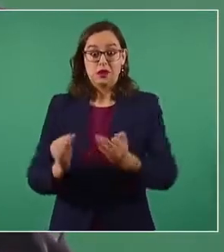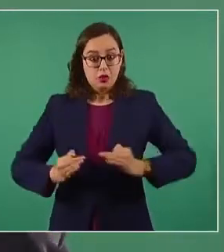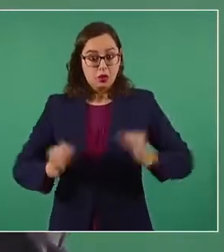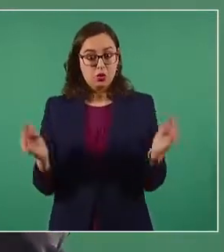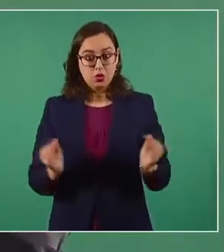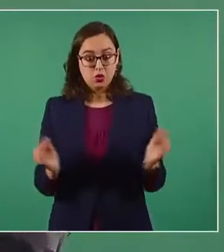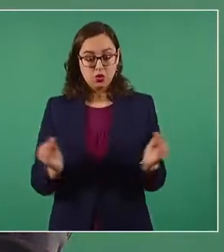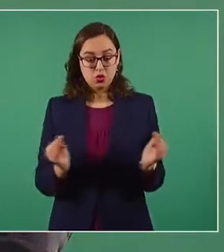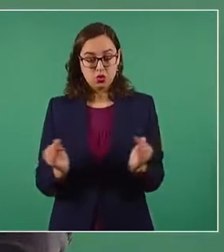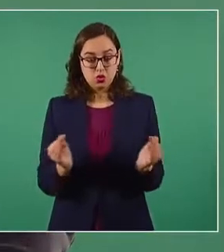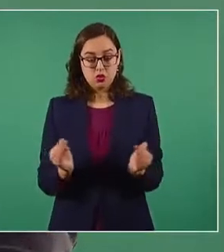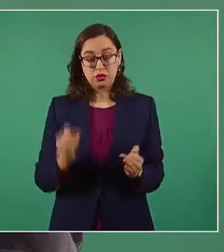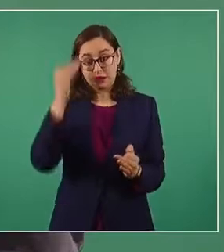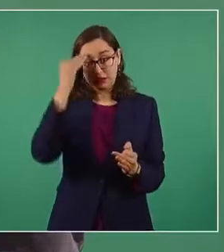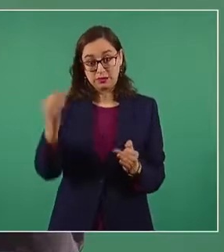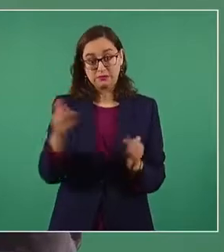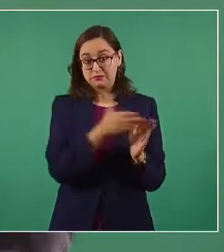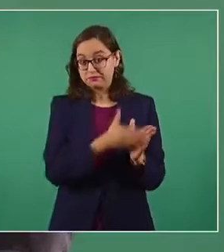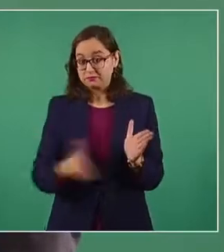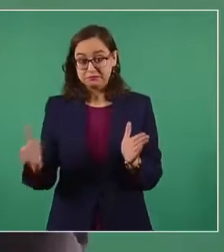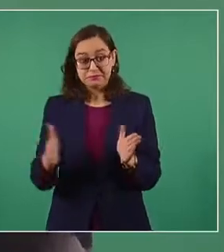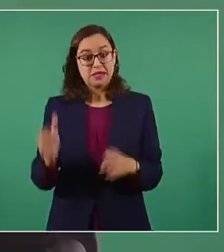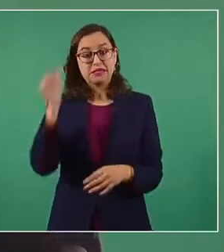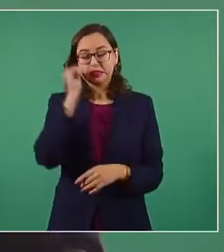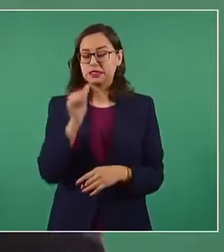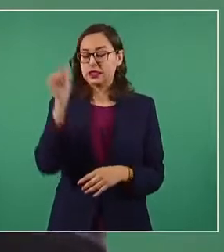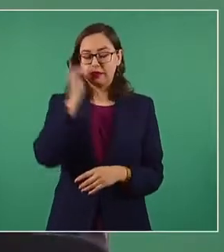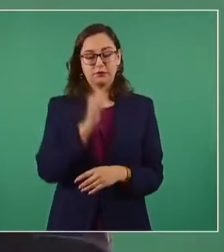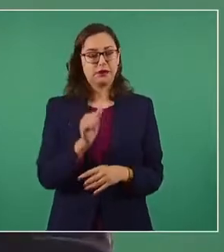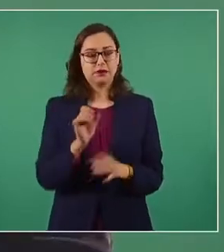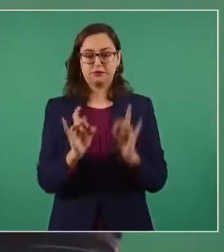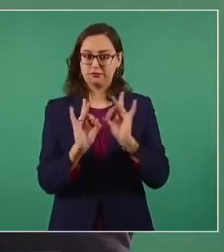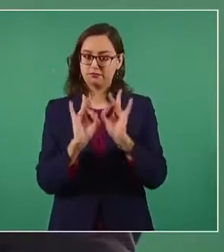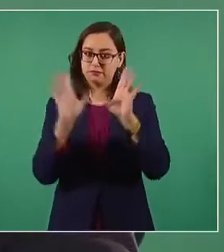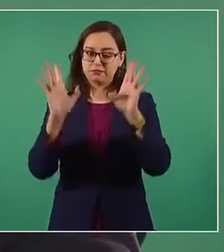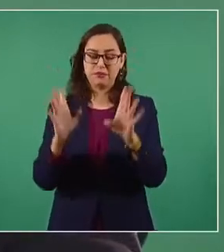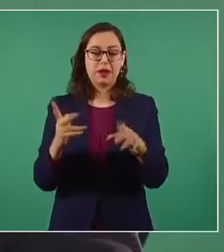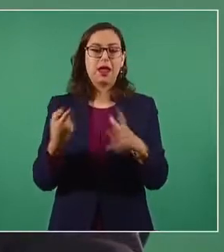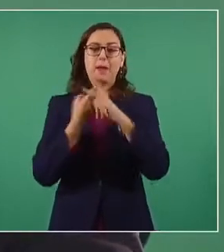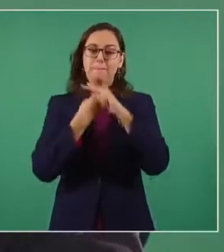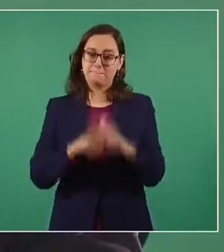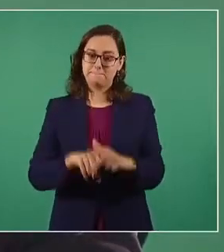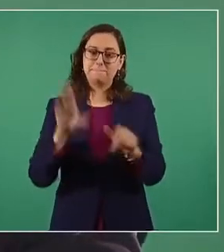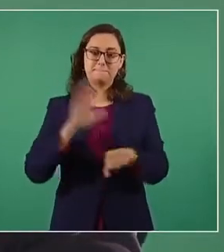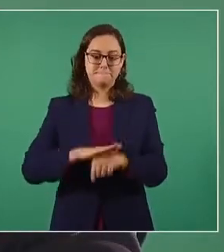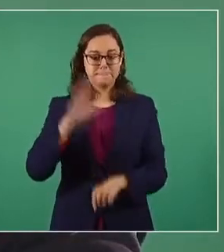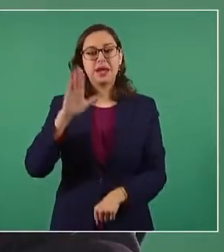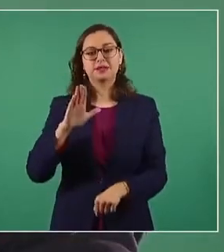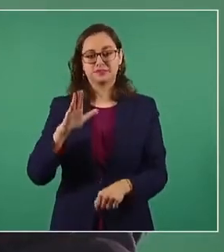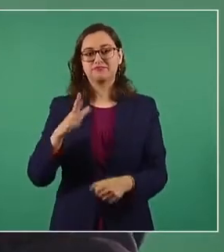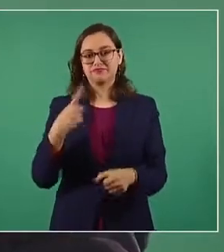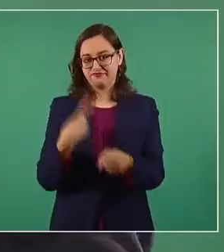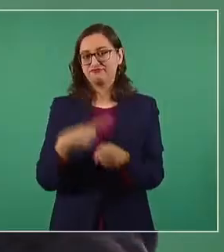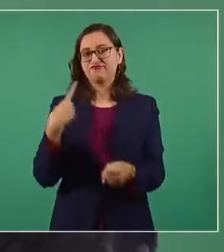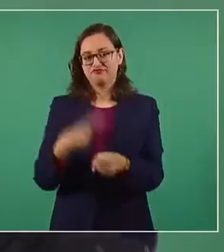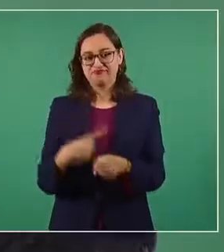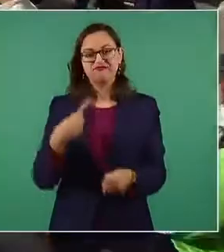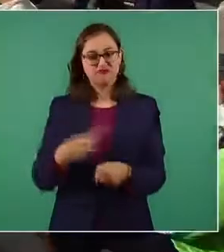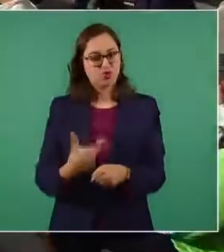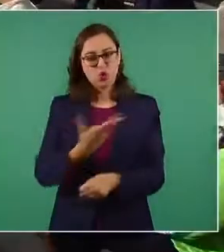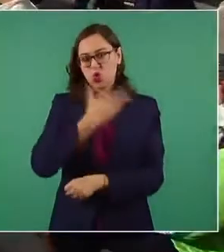y en esa temporada siempre hay más enfermedades respiratorias.